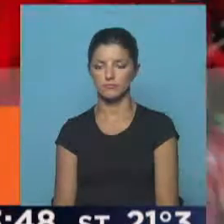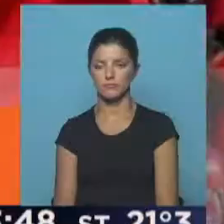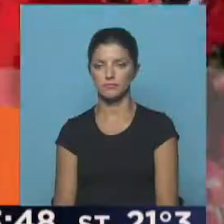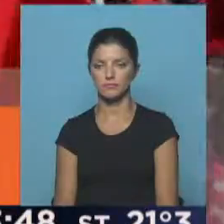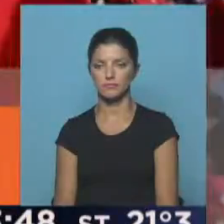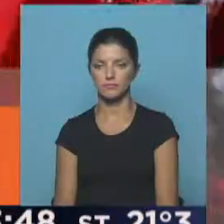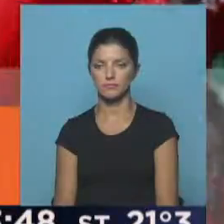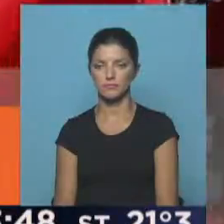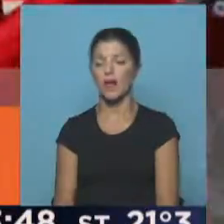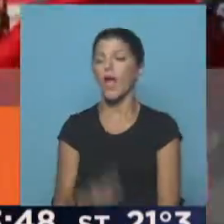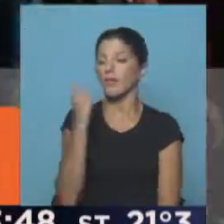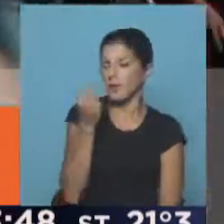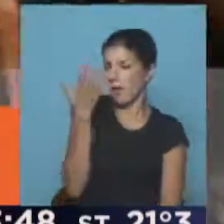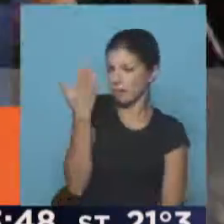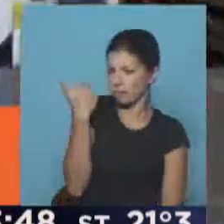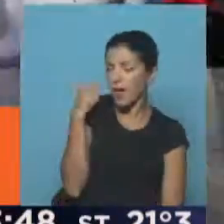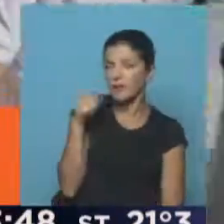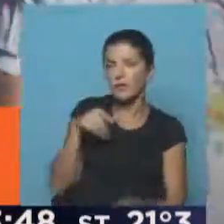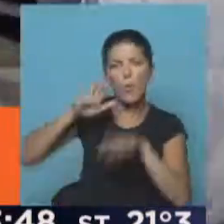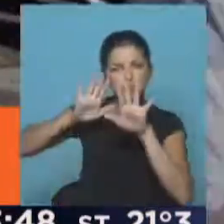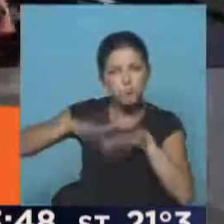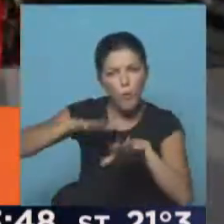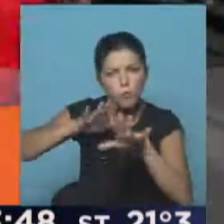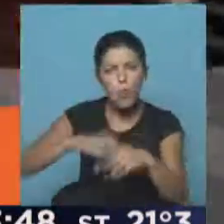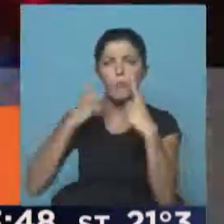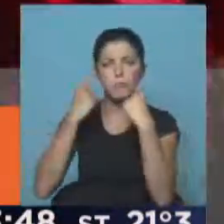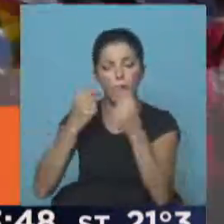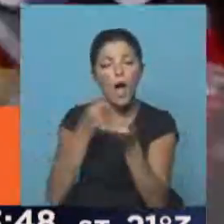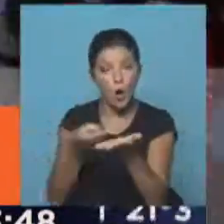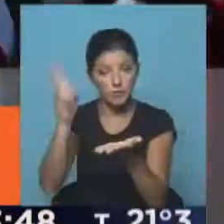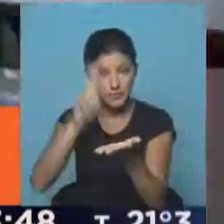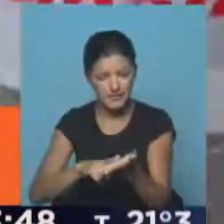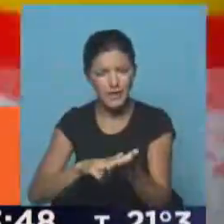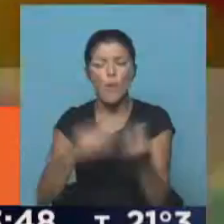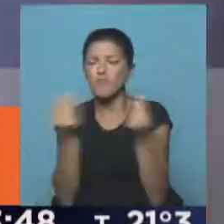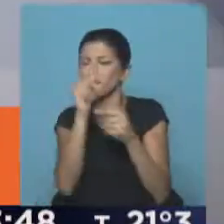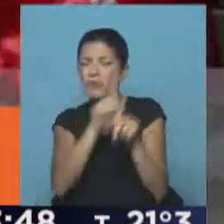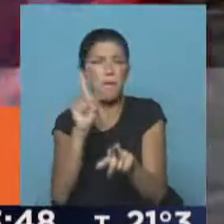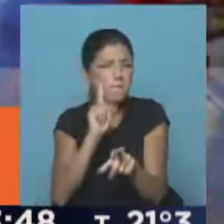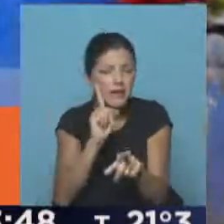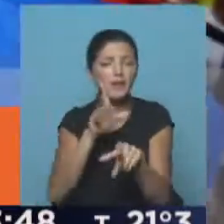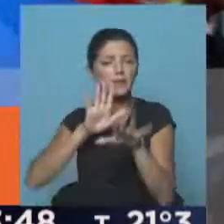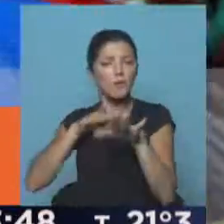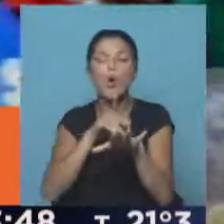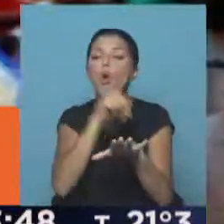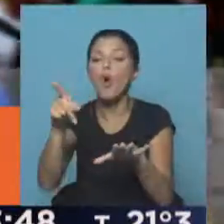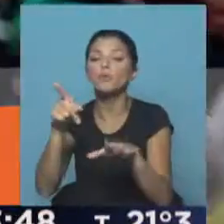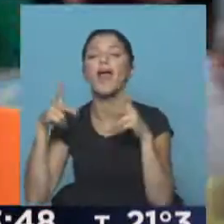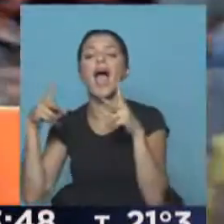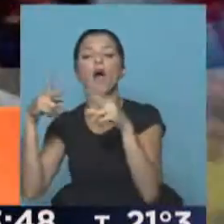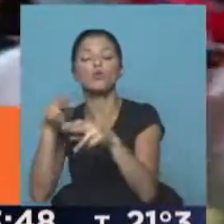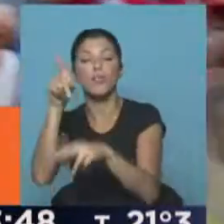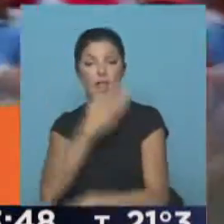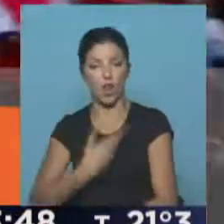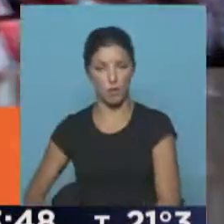En los últimos días, la protesta volvió a adueñarse de las calles de Brasil cuando miles de personas se manifestaron en rechazo a los ajustes impulsados